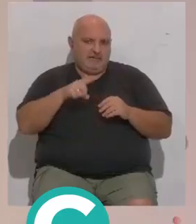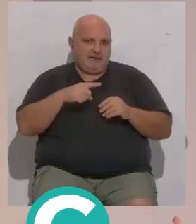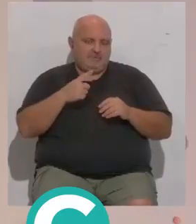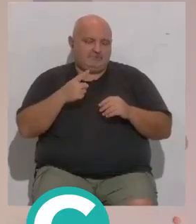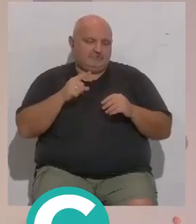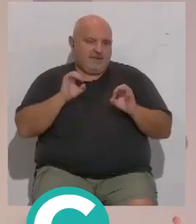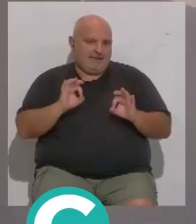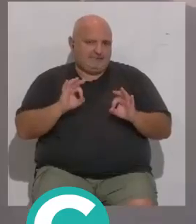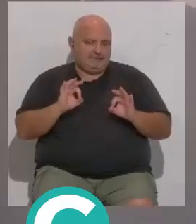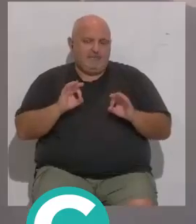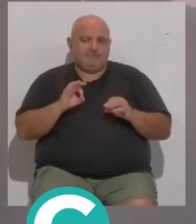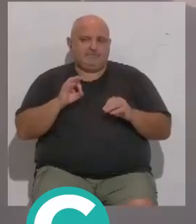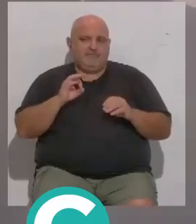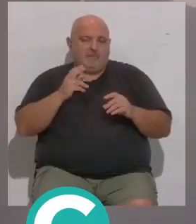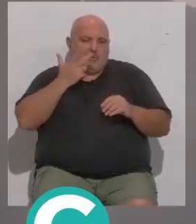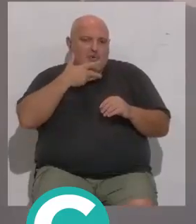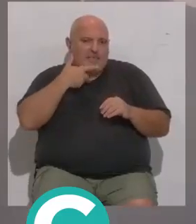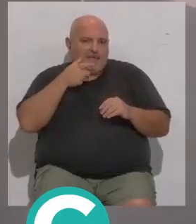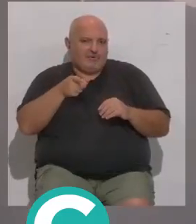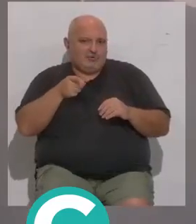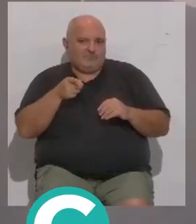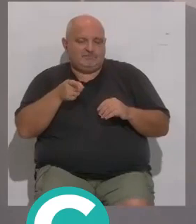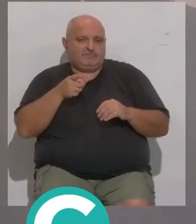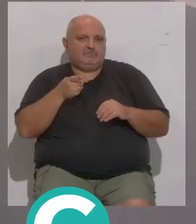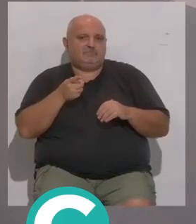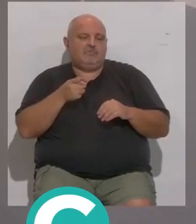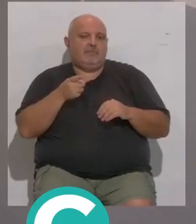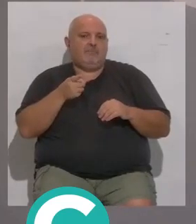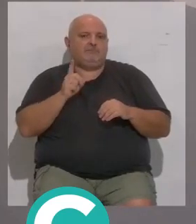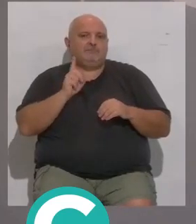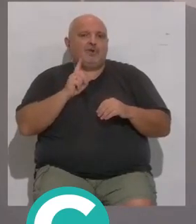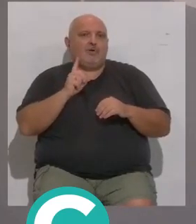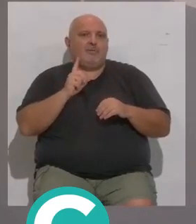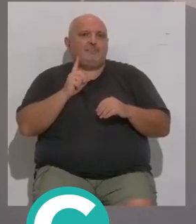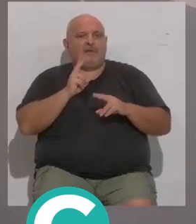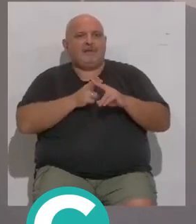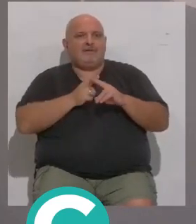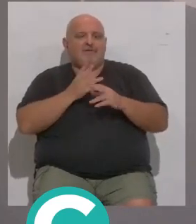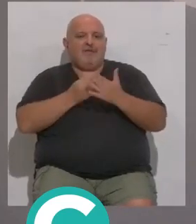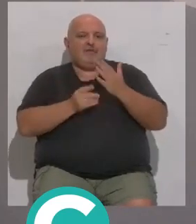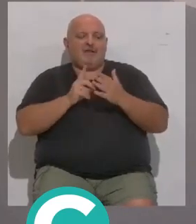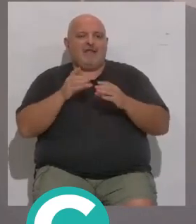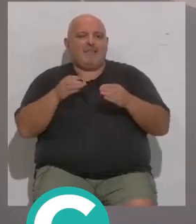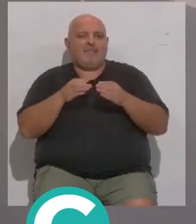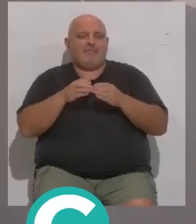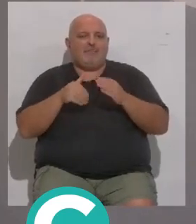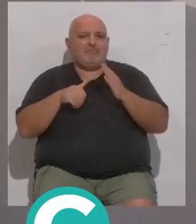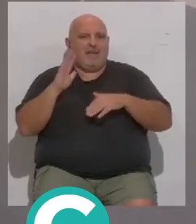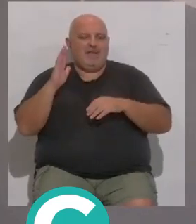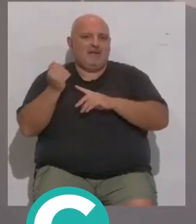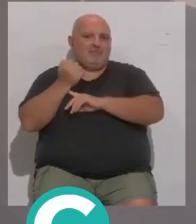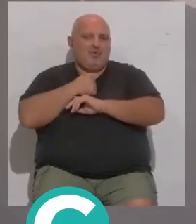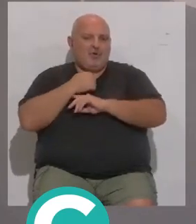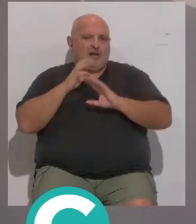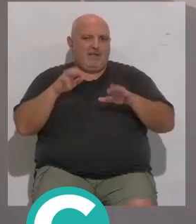pero bueno, hay que conocer eso. No fallo, porque realmente hay equipos que son muy superiores